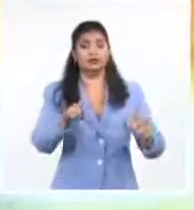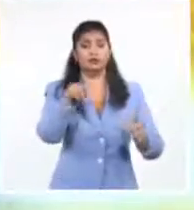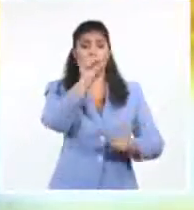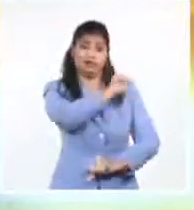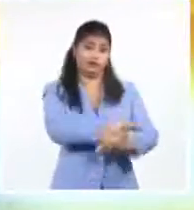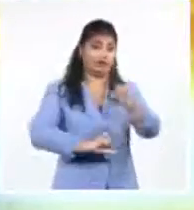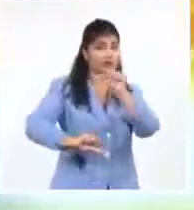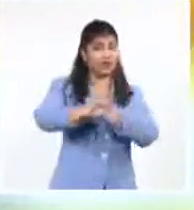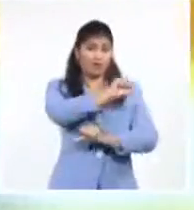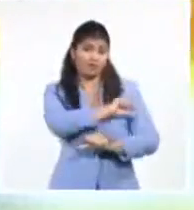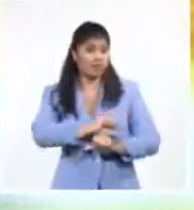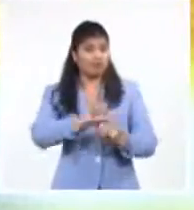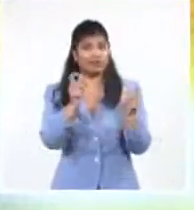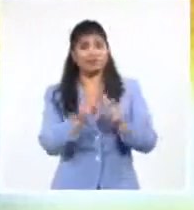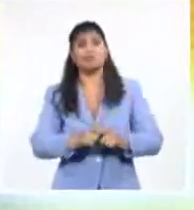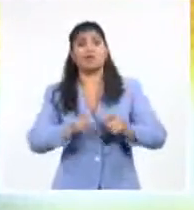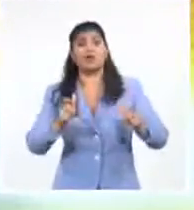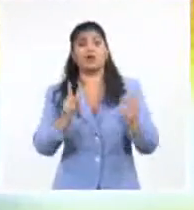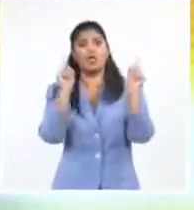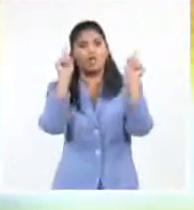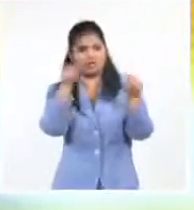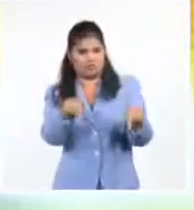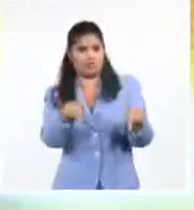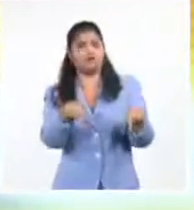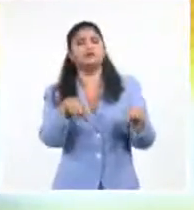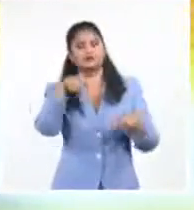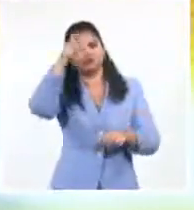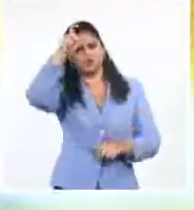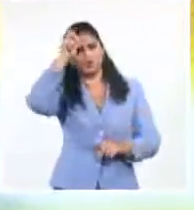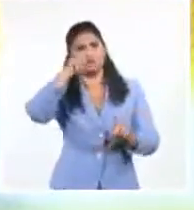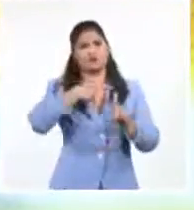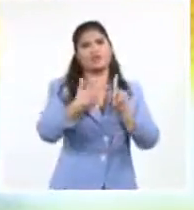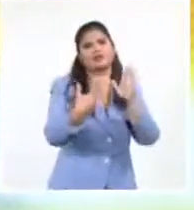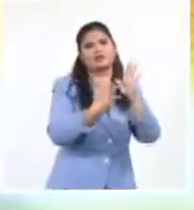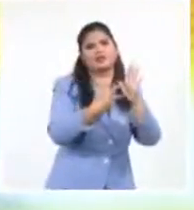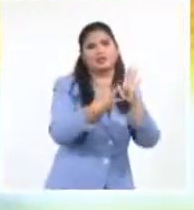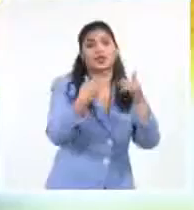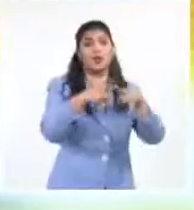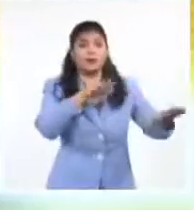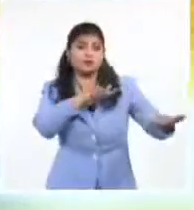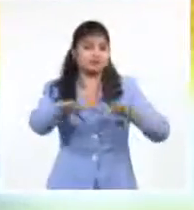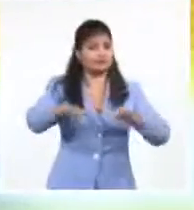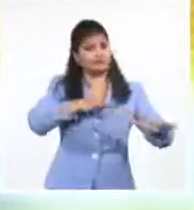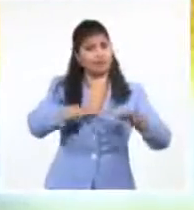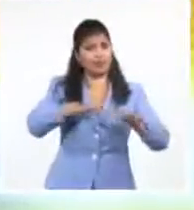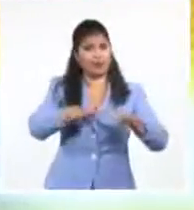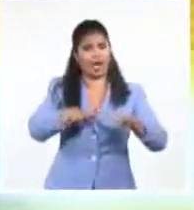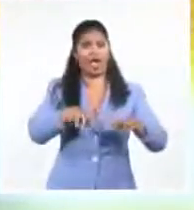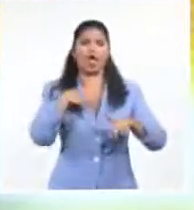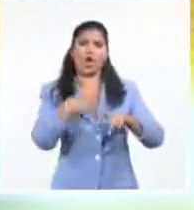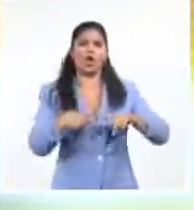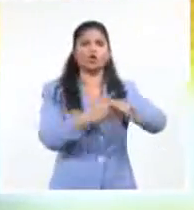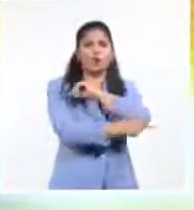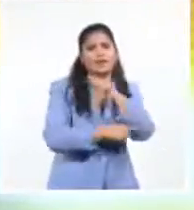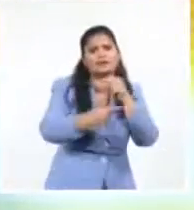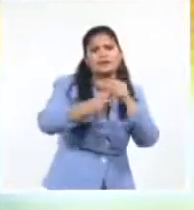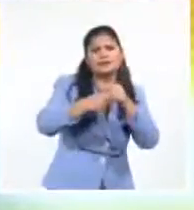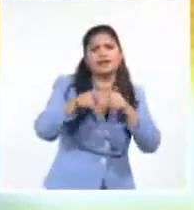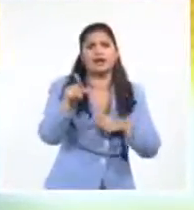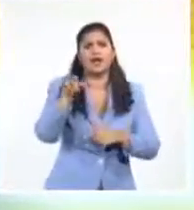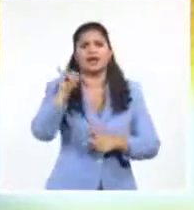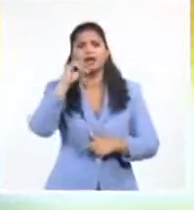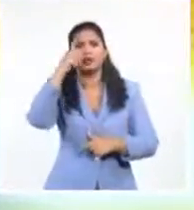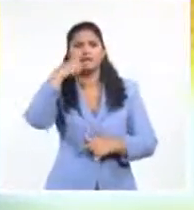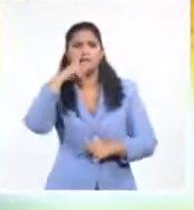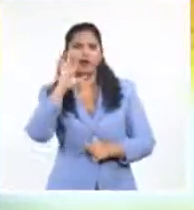y heridos se ha producido precisamente en territorio turco y sirio, pero el sismo también se sintió en el Líbano, Chipre, Grecia y